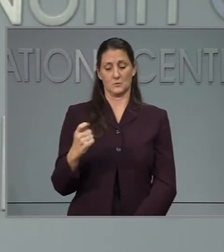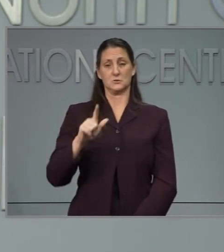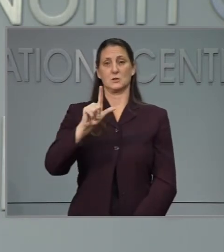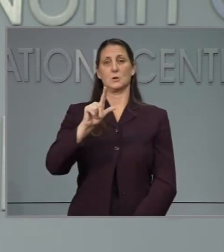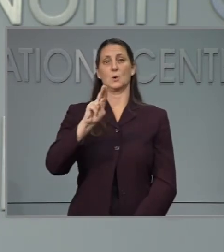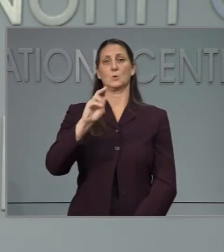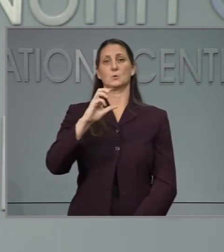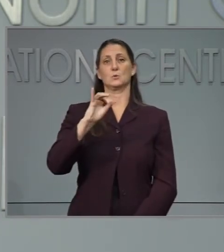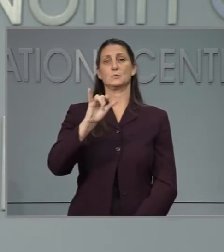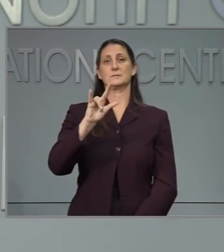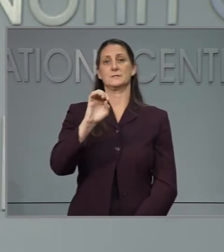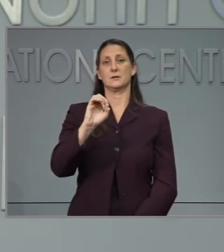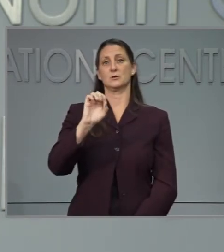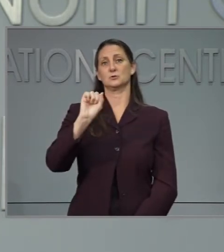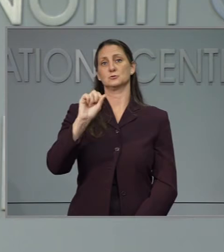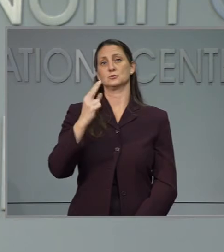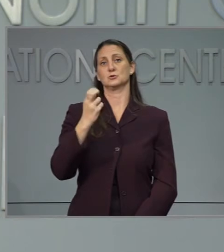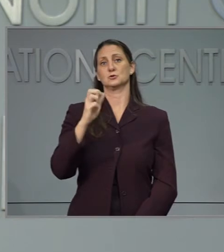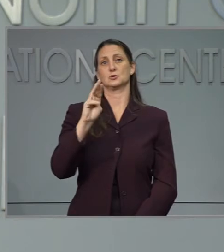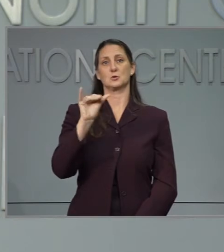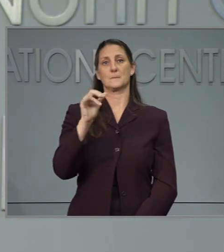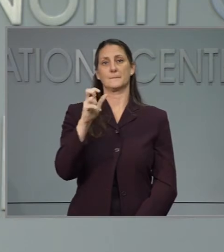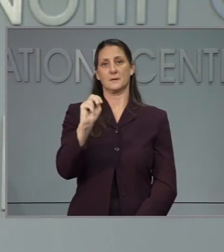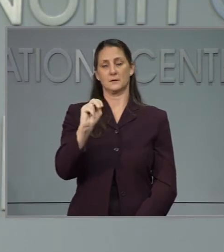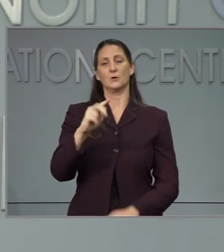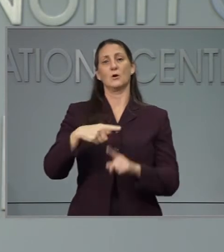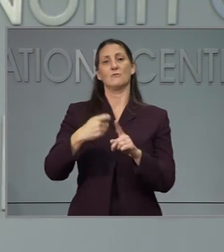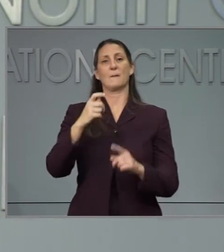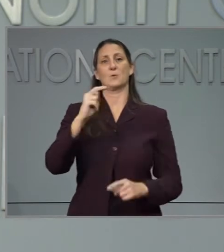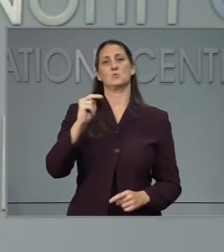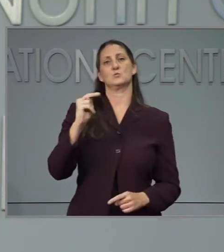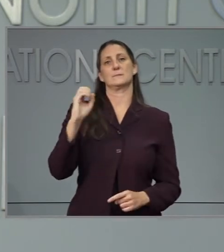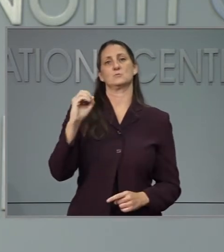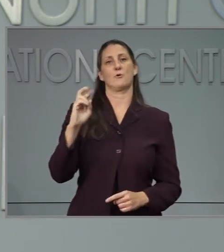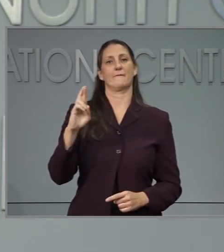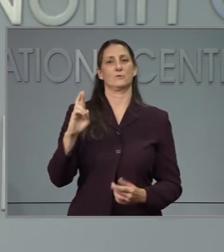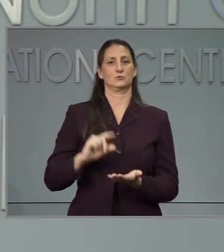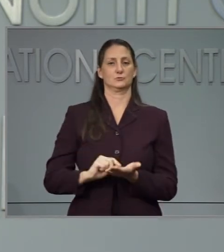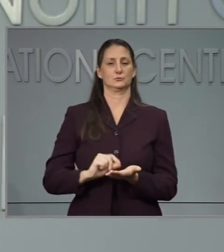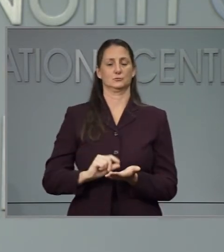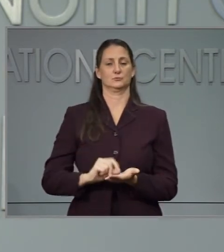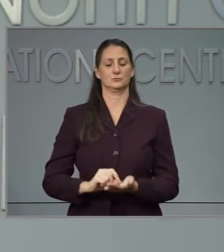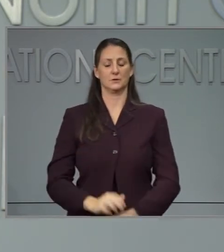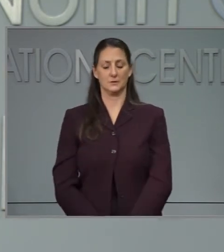Lucille Sherman, de News and Observer. Hola, gobernador.